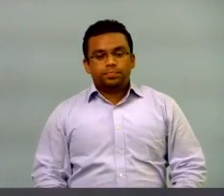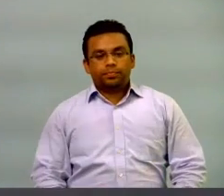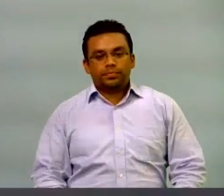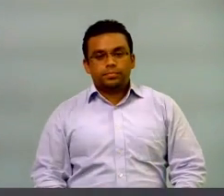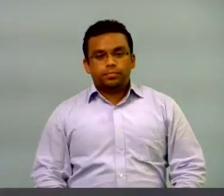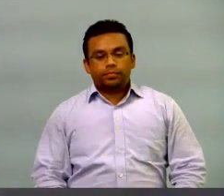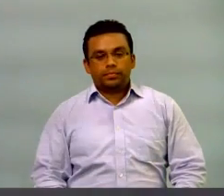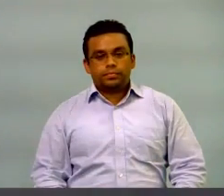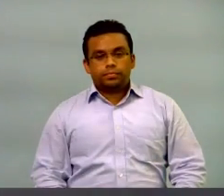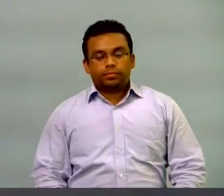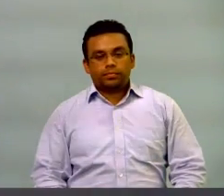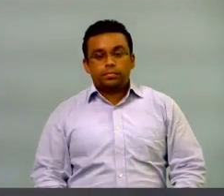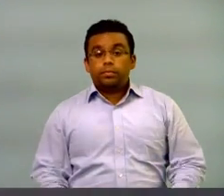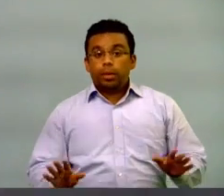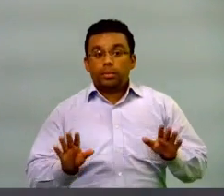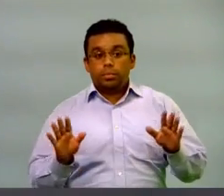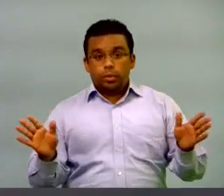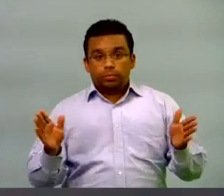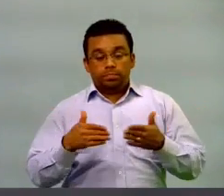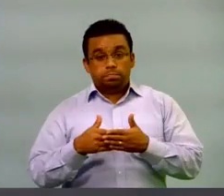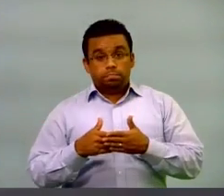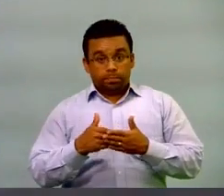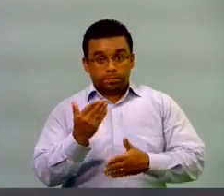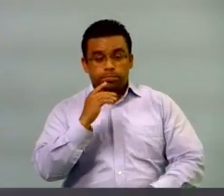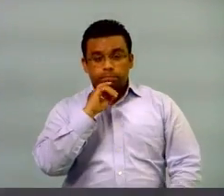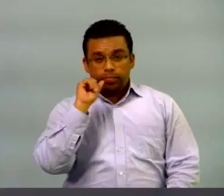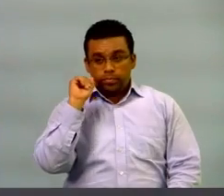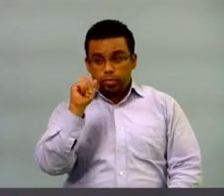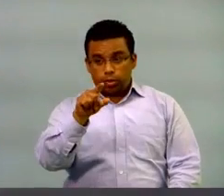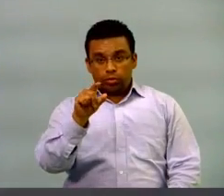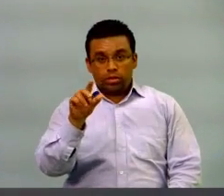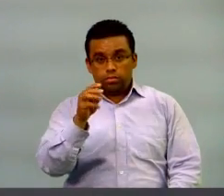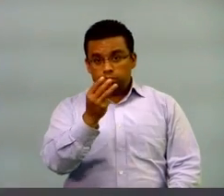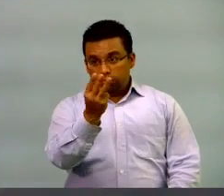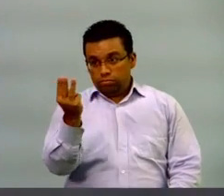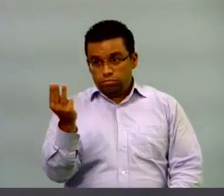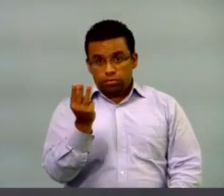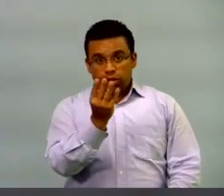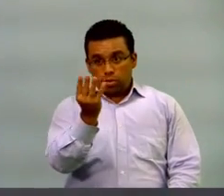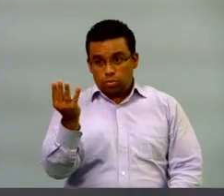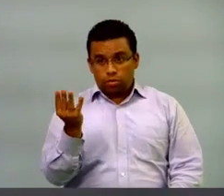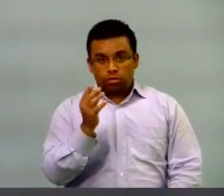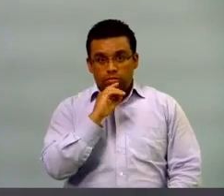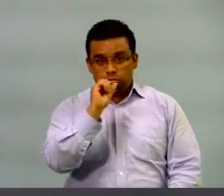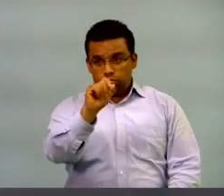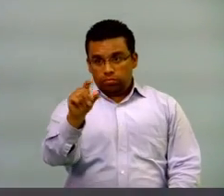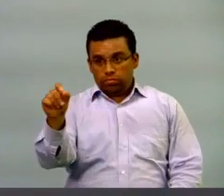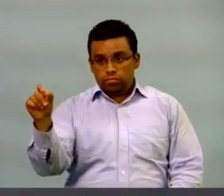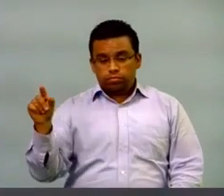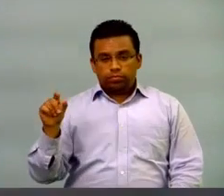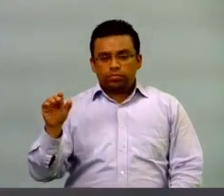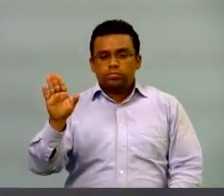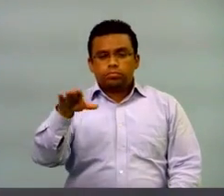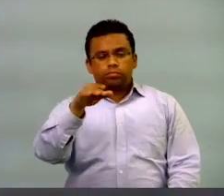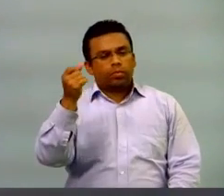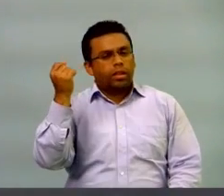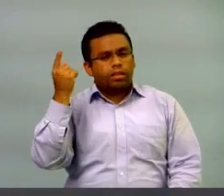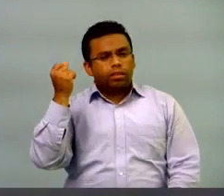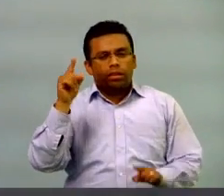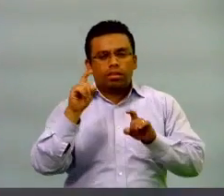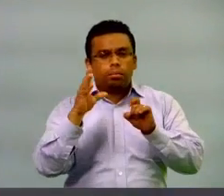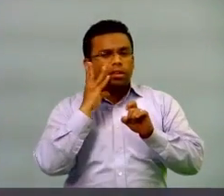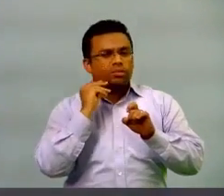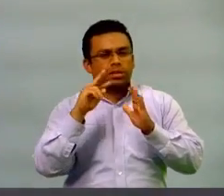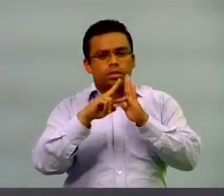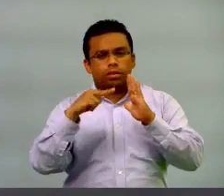comenzamos con una pregunta para todos. ¿Qué entendemos por una experiencia de TIC en